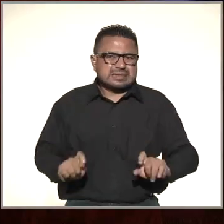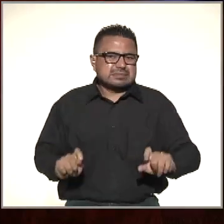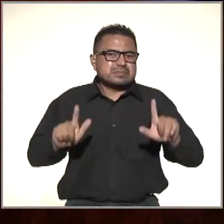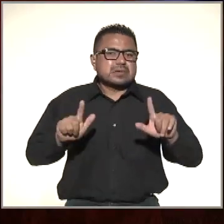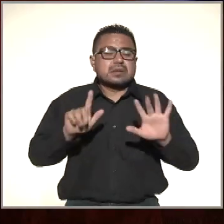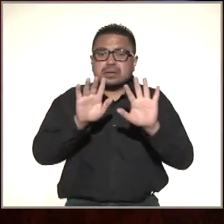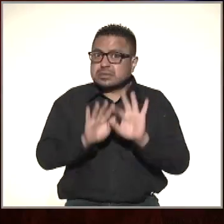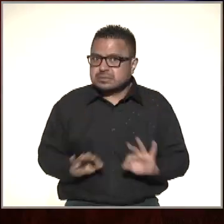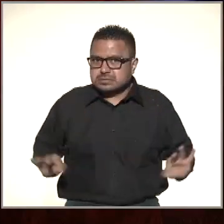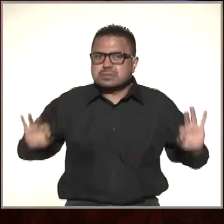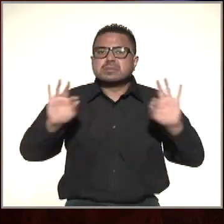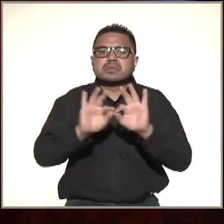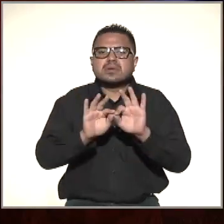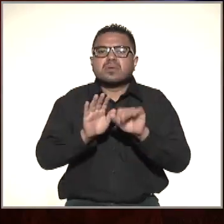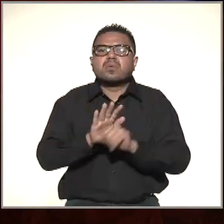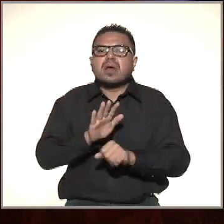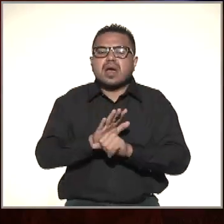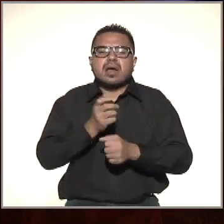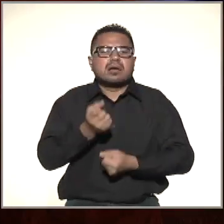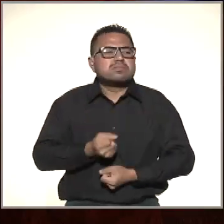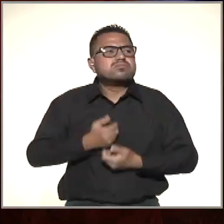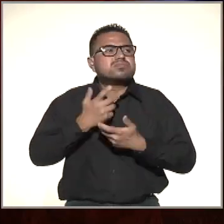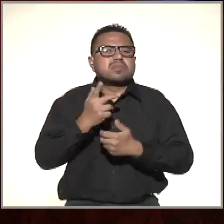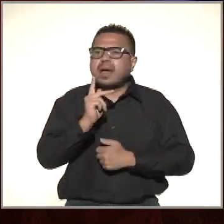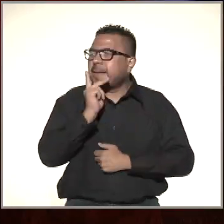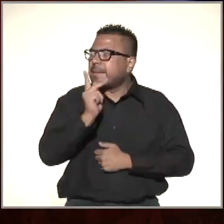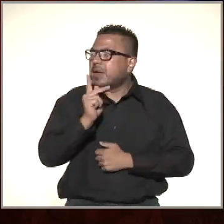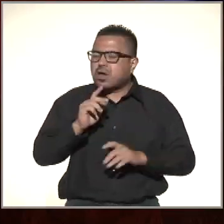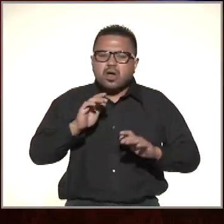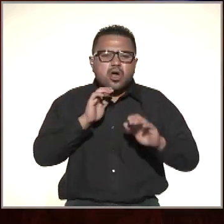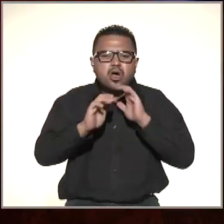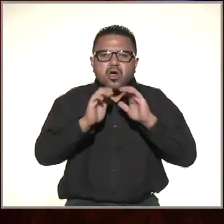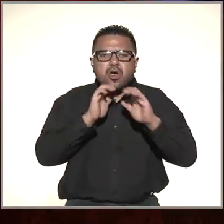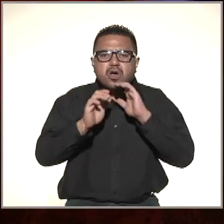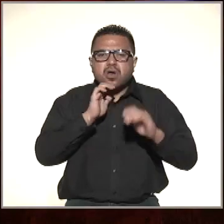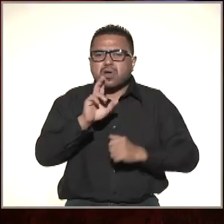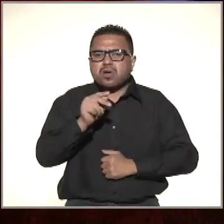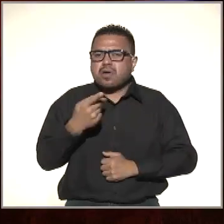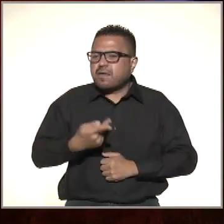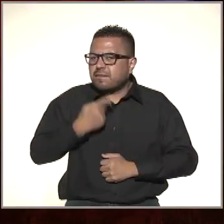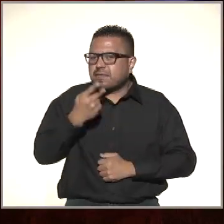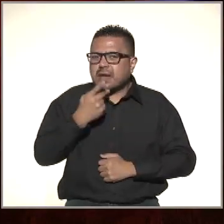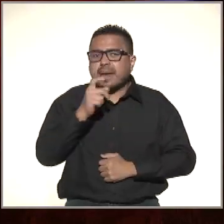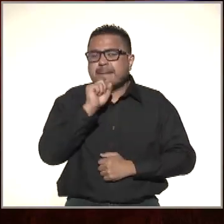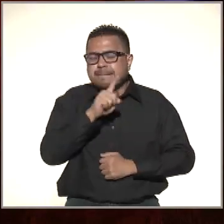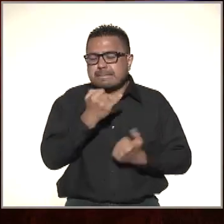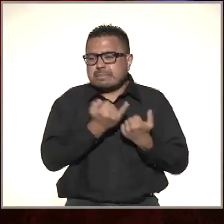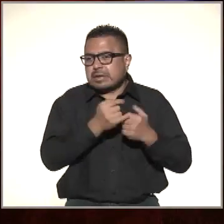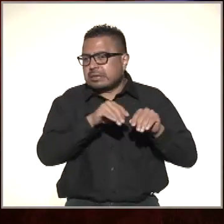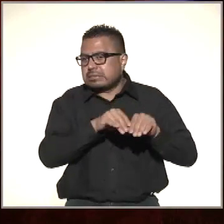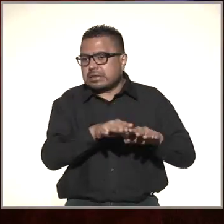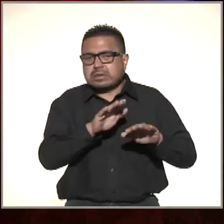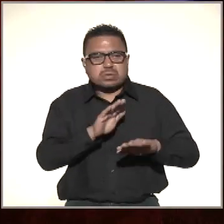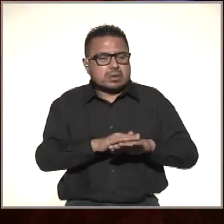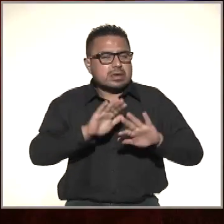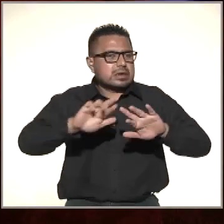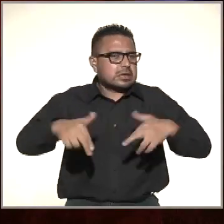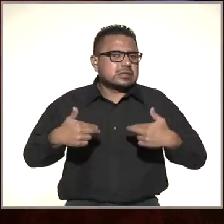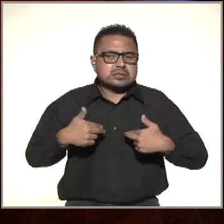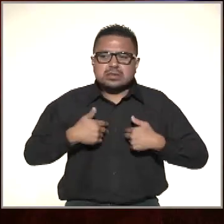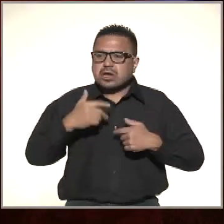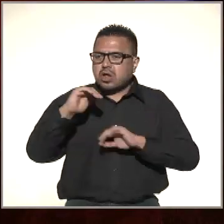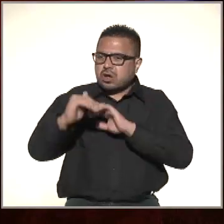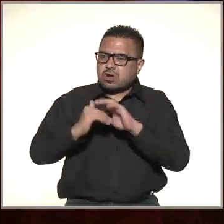la importancia de estas frases o palabras, la comunicación no verbal, que también impacta y que también hemos recibido comentarios sobre